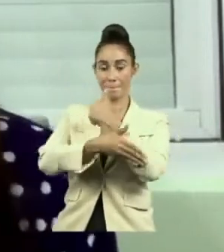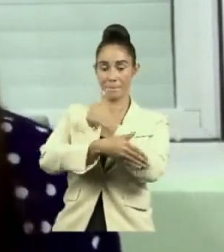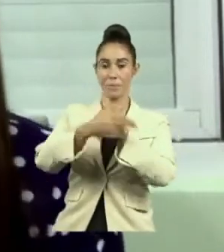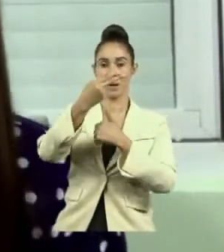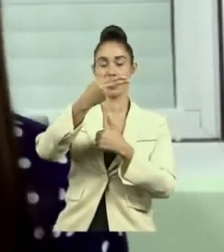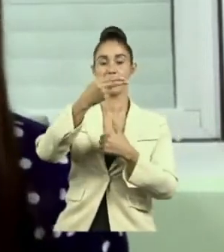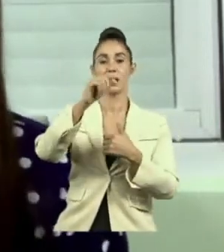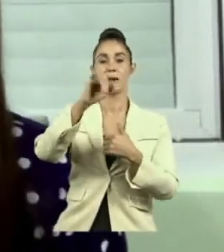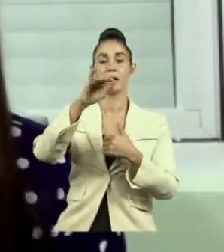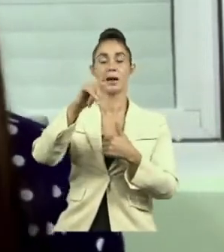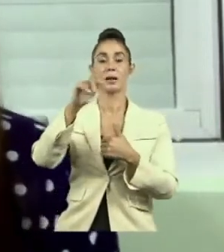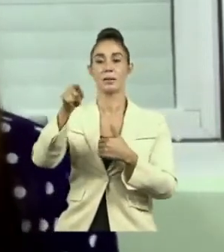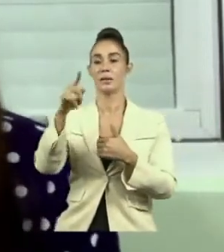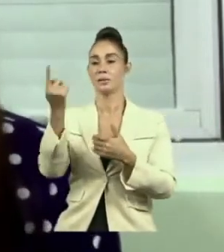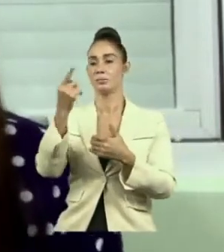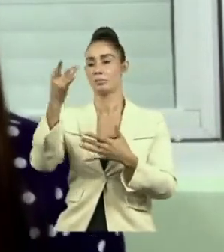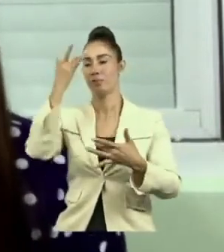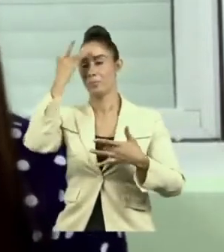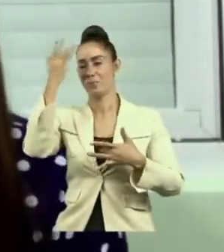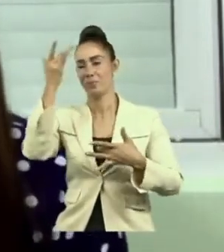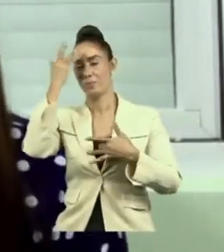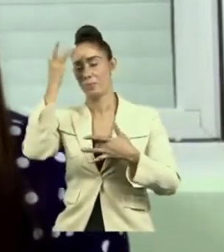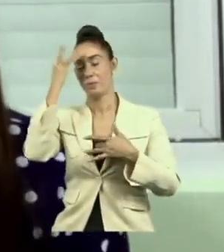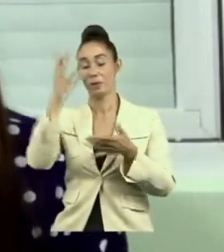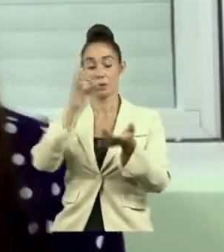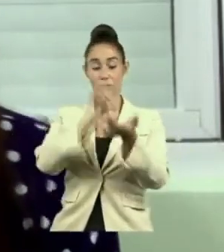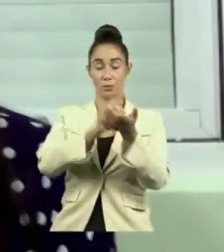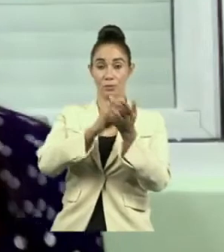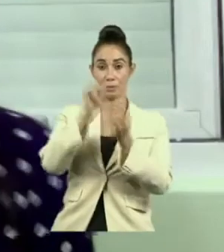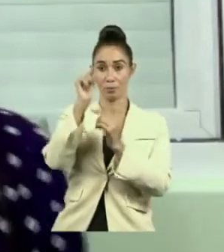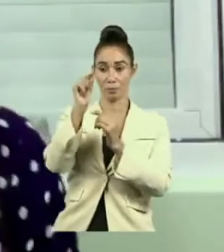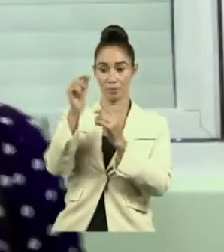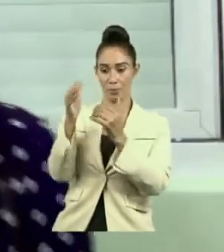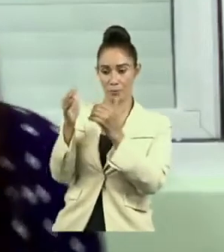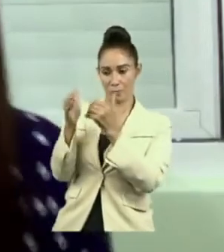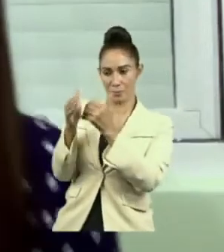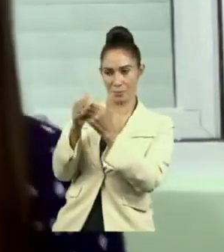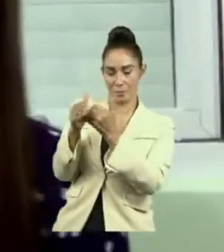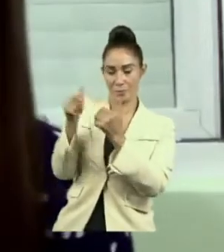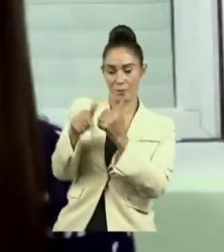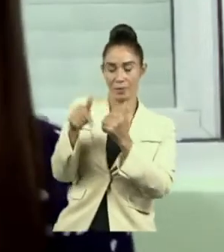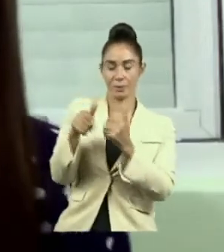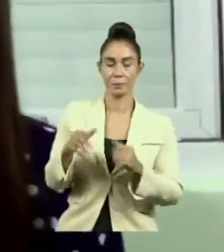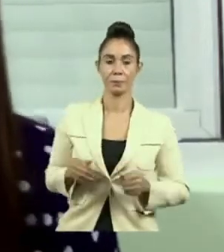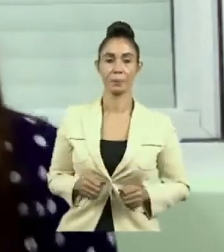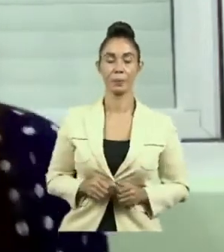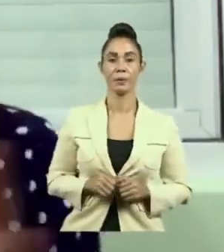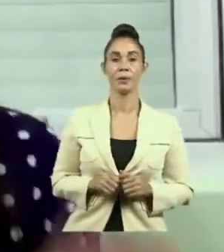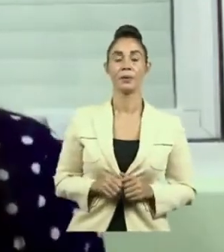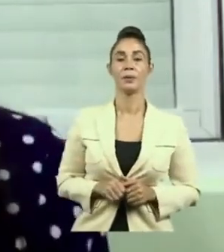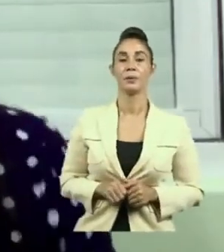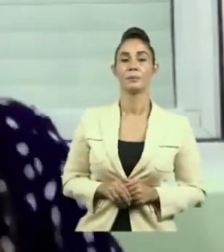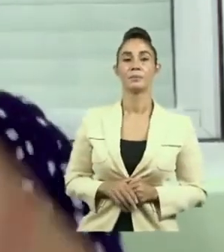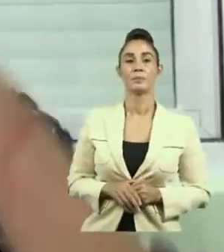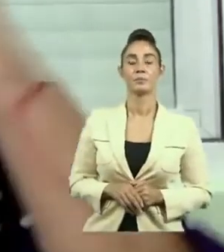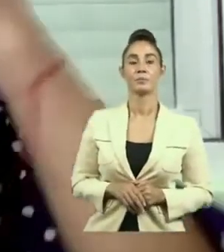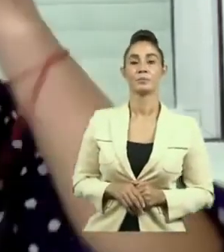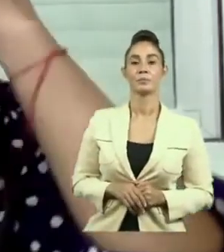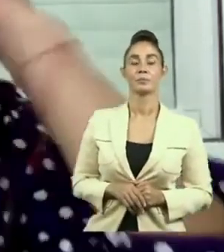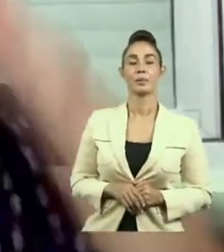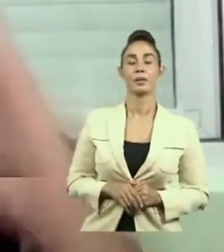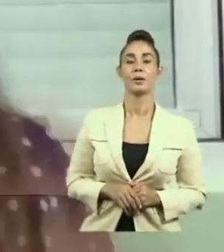918 médicos para 12 millones de personas y donde tienen una gestión muy poco transparente en todos los sentidos